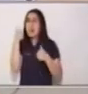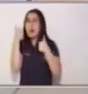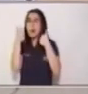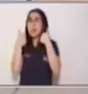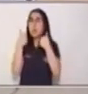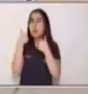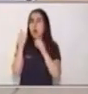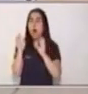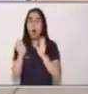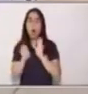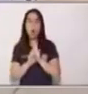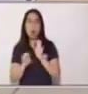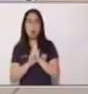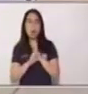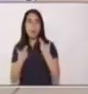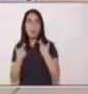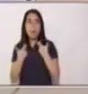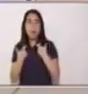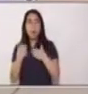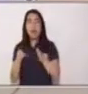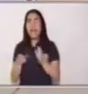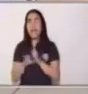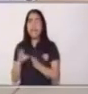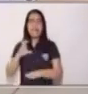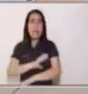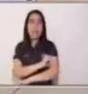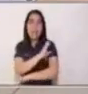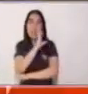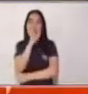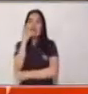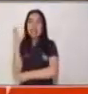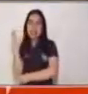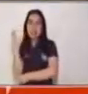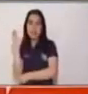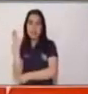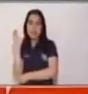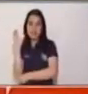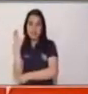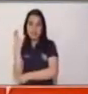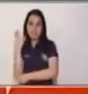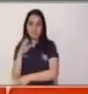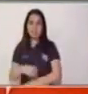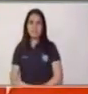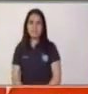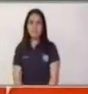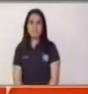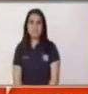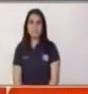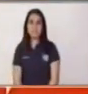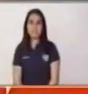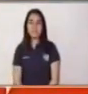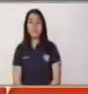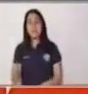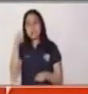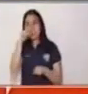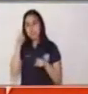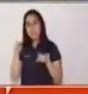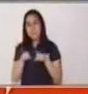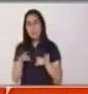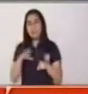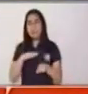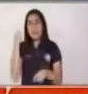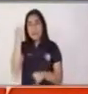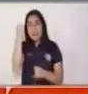clima, si tú quieres hacer un cuestionamiento sobre algún tema del clima. Ideas y pensamientos que